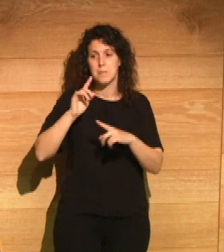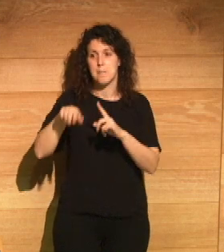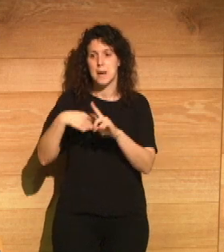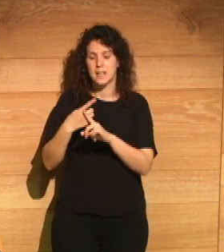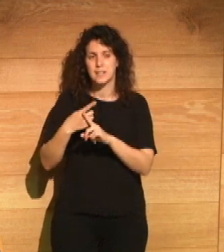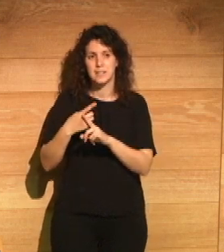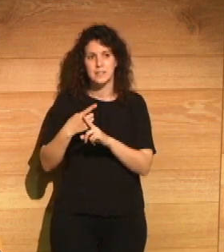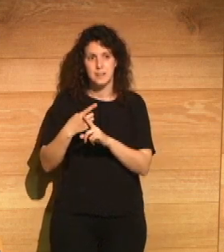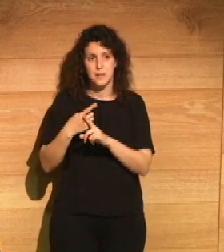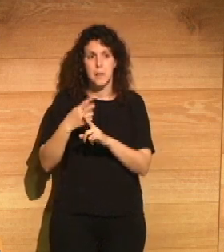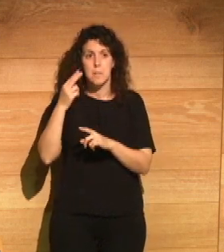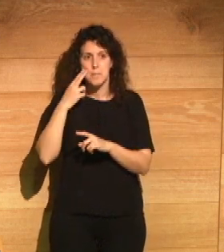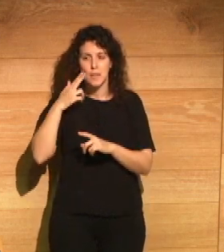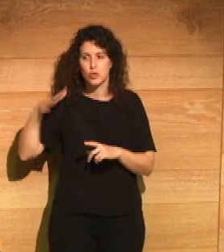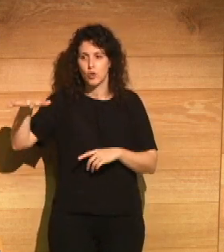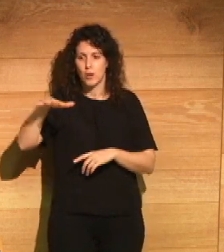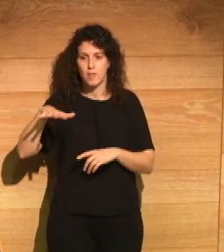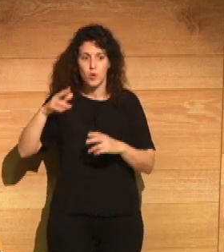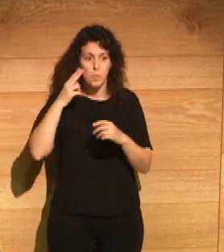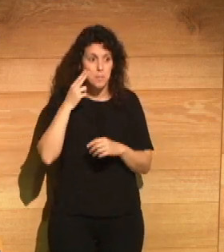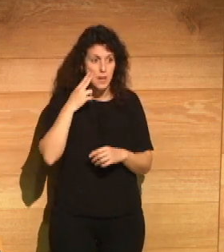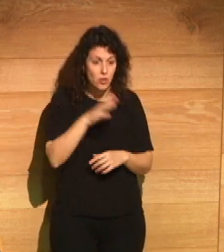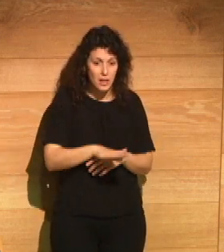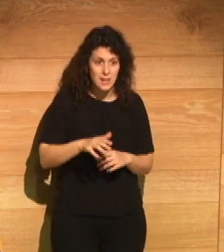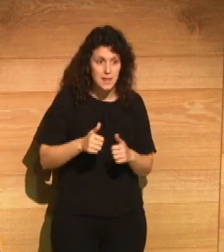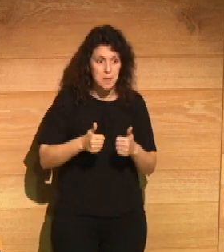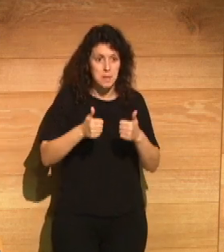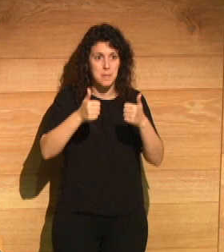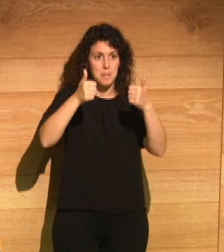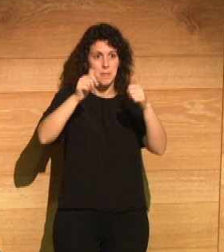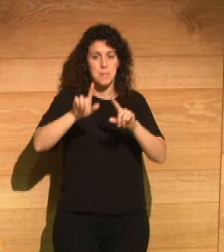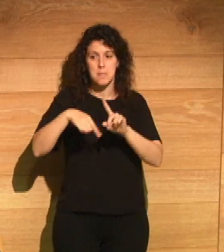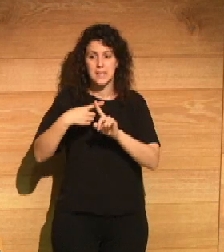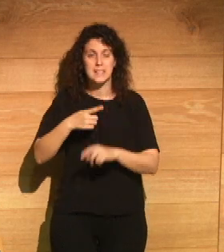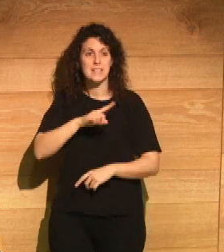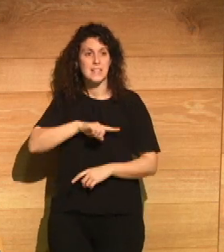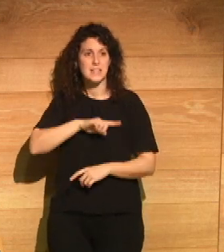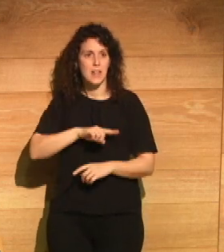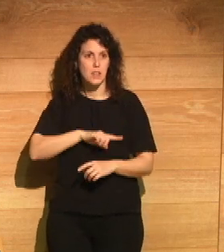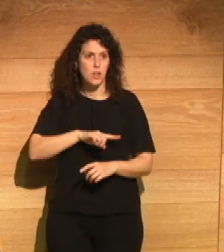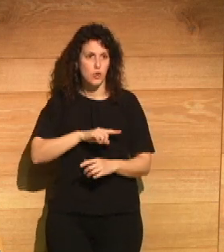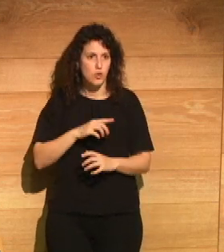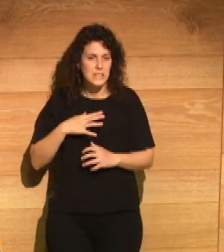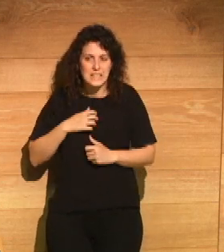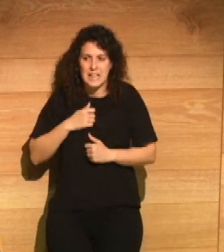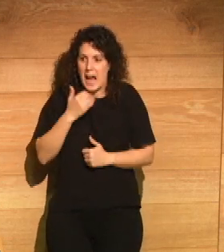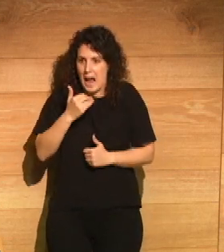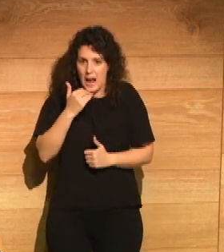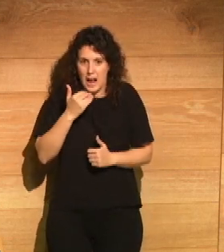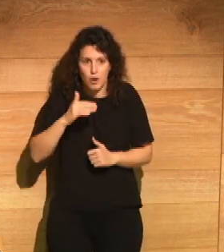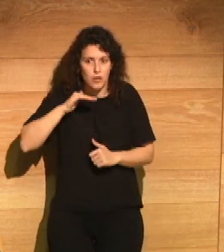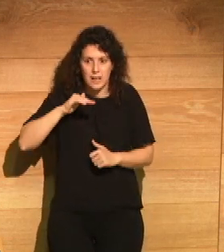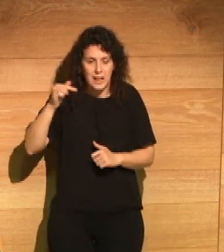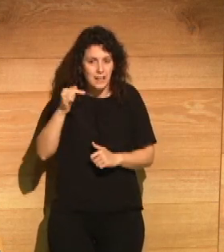geográficos terribles que aumentaran este miedo de la niña, y que aumentaran su sensación opresiva de algo malo va a pasar y tengo